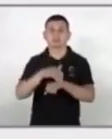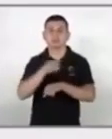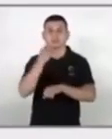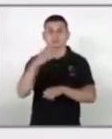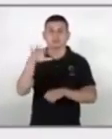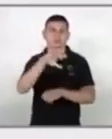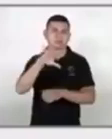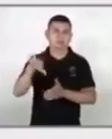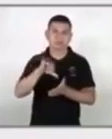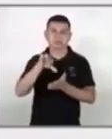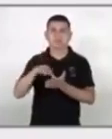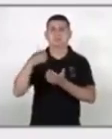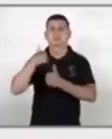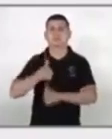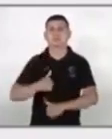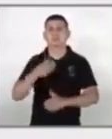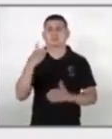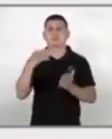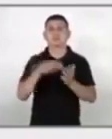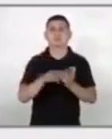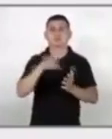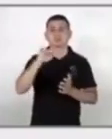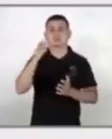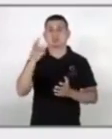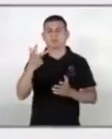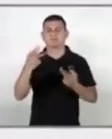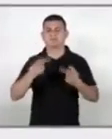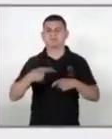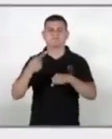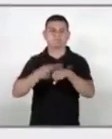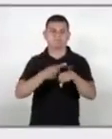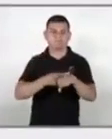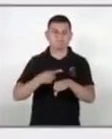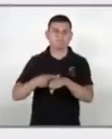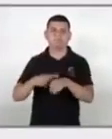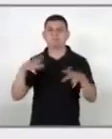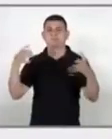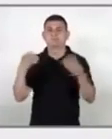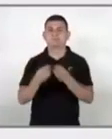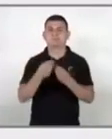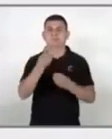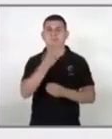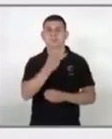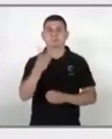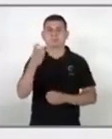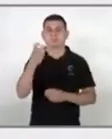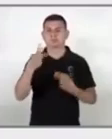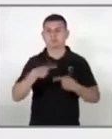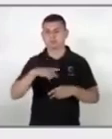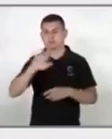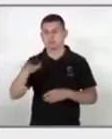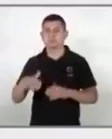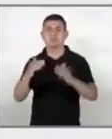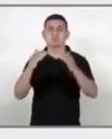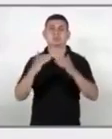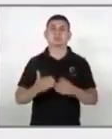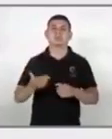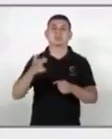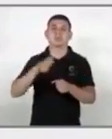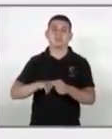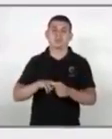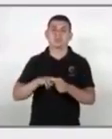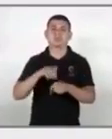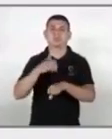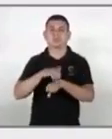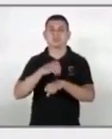Valles Centrales, reportamos 3.068 casos confirmados con un total de 300 defunciones. En la jurisdicción